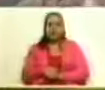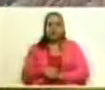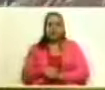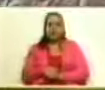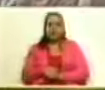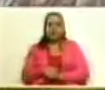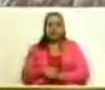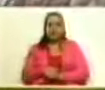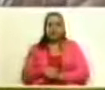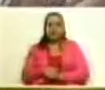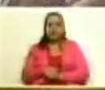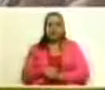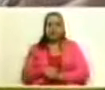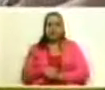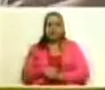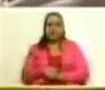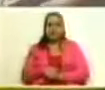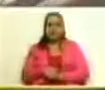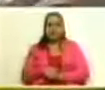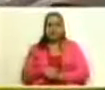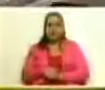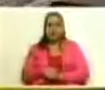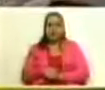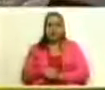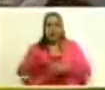En estas 4 semanas...